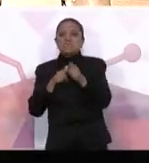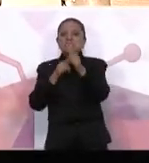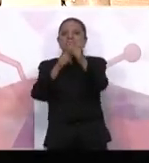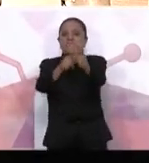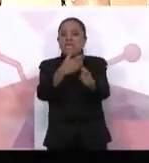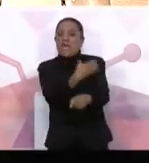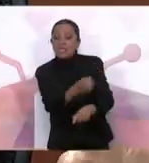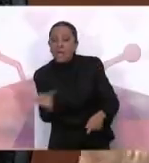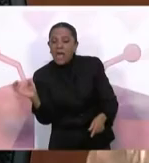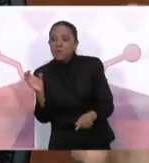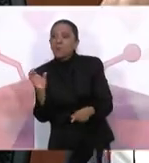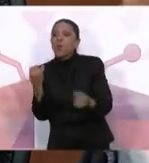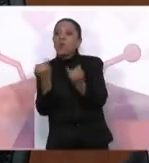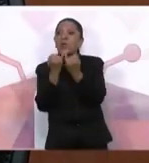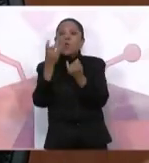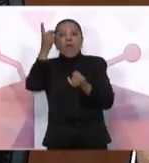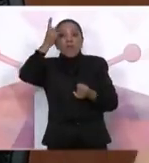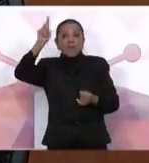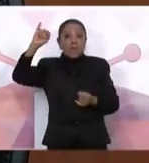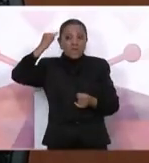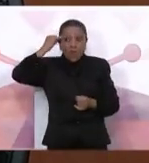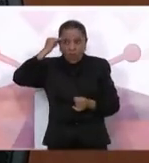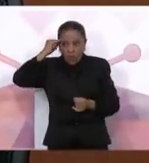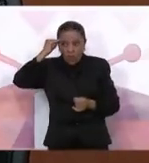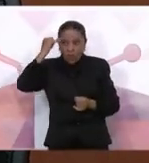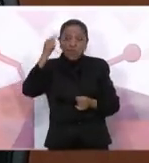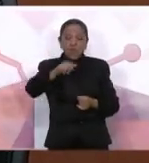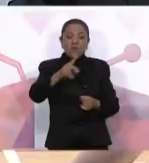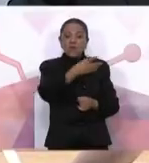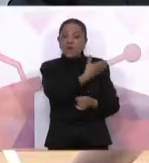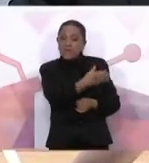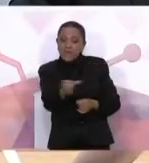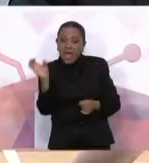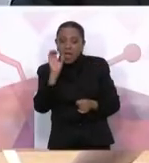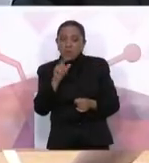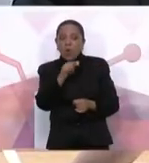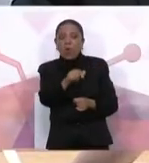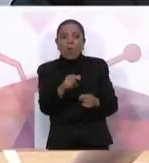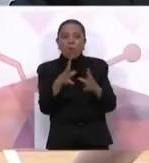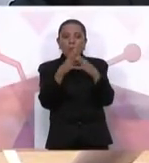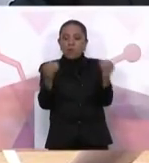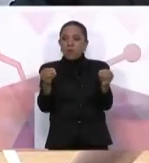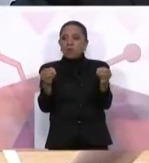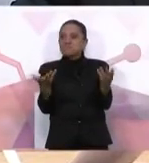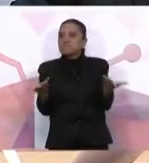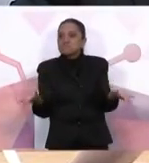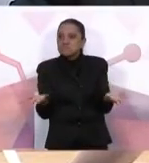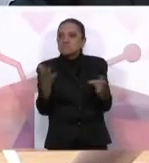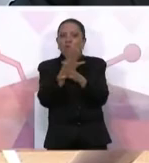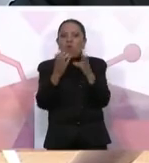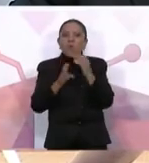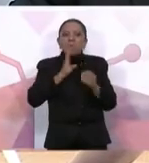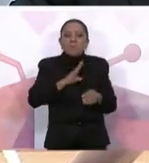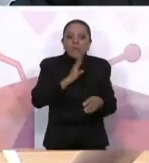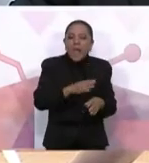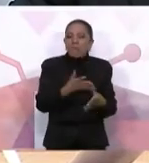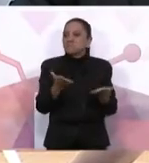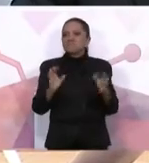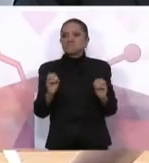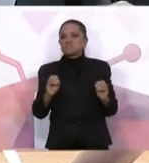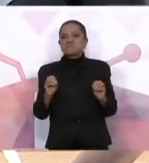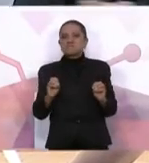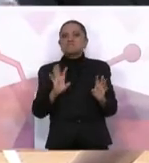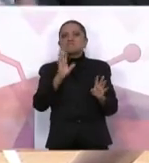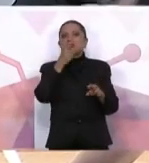de cráter haya no produzca porque las cosas hicieron mal se agote el tiempo no vamos a culminar los 19